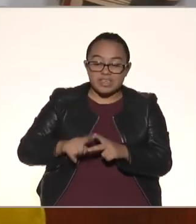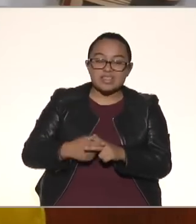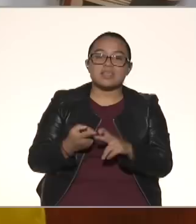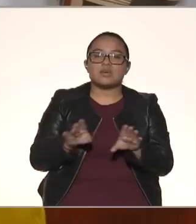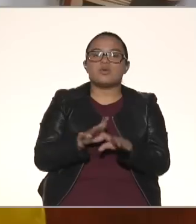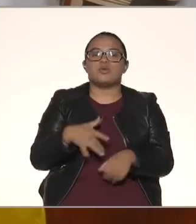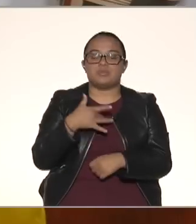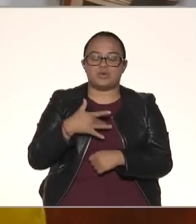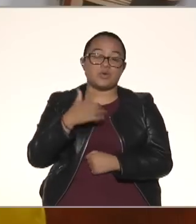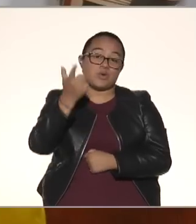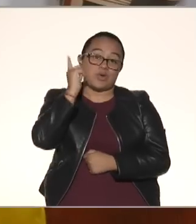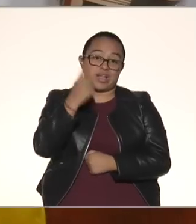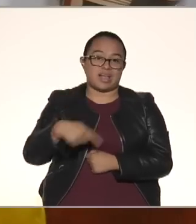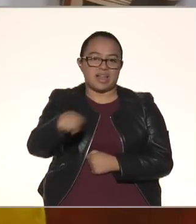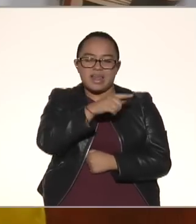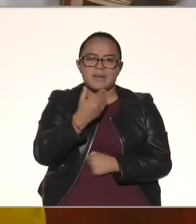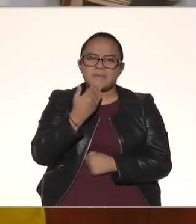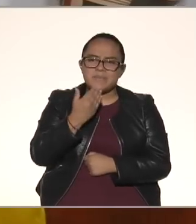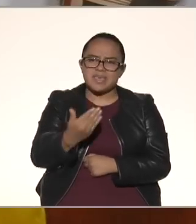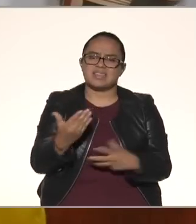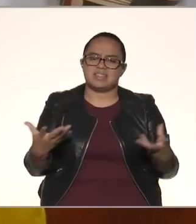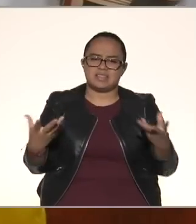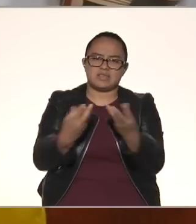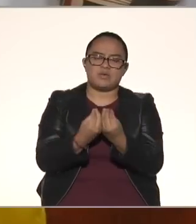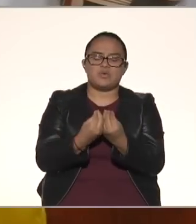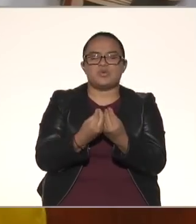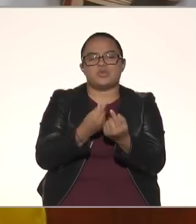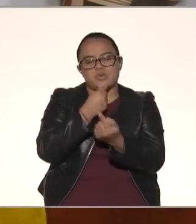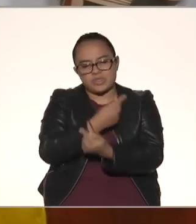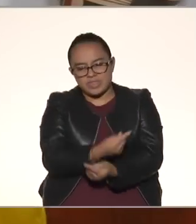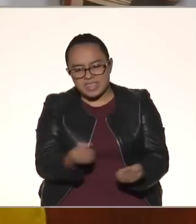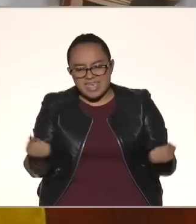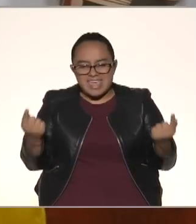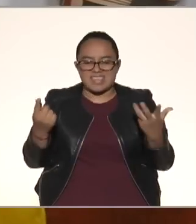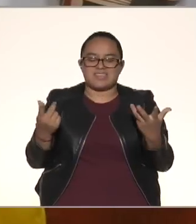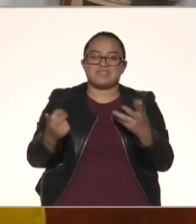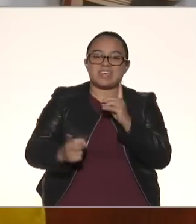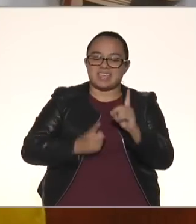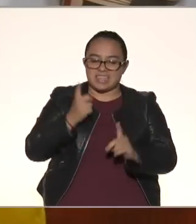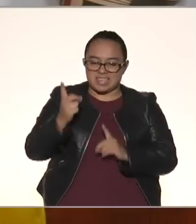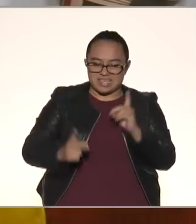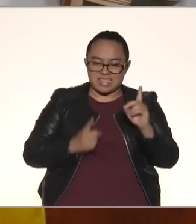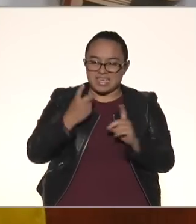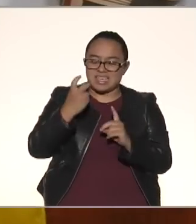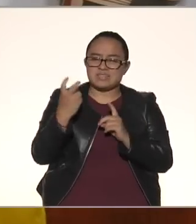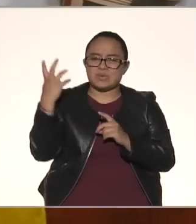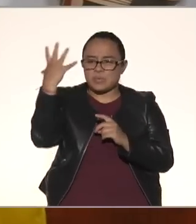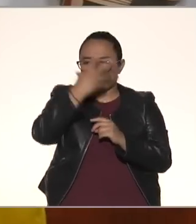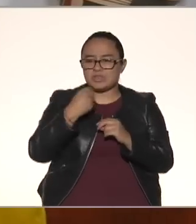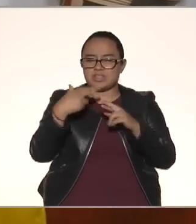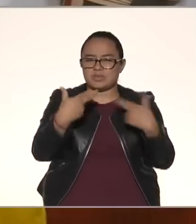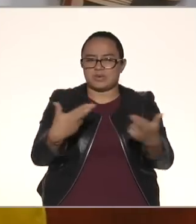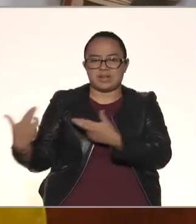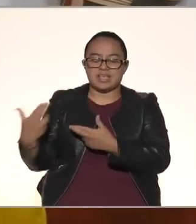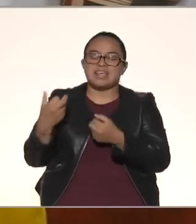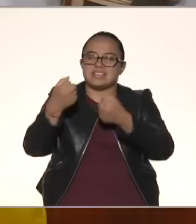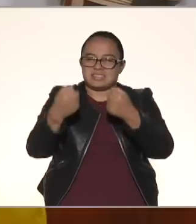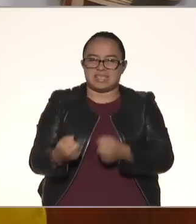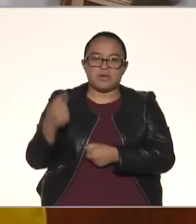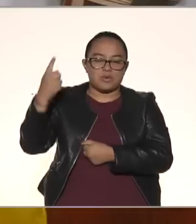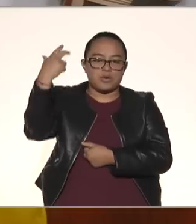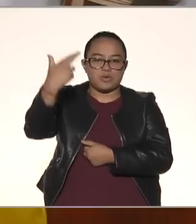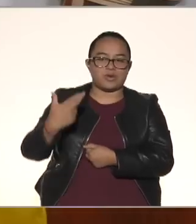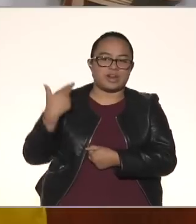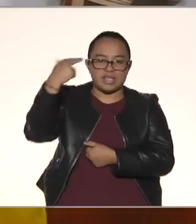pues yo espero que muy bien, espero que estén en compañía de los pequeñines, disfrutando de todos esos maravillosos regalos que seguro los reyes